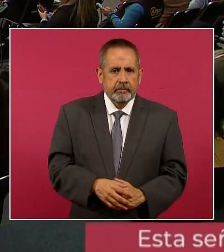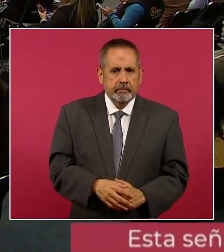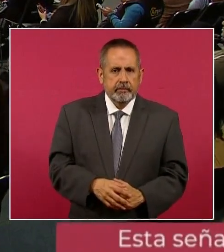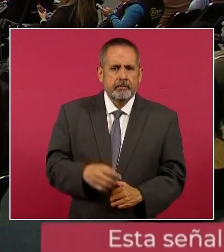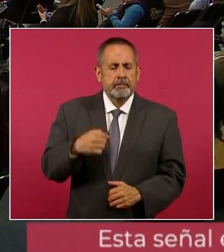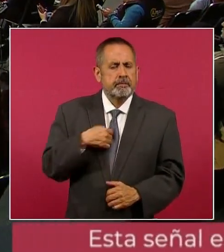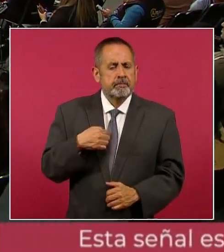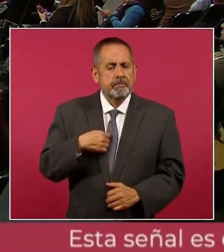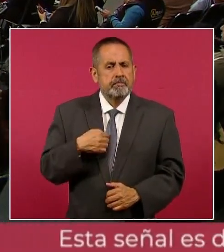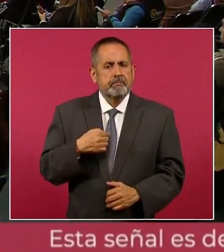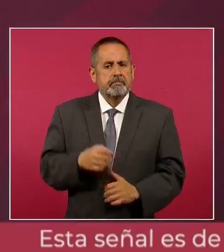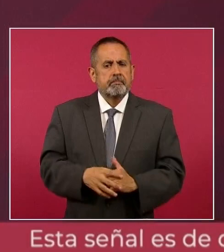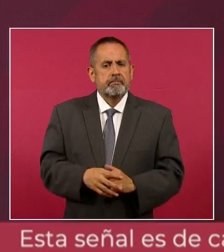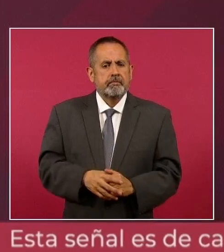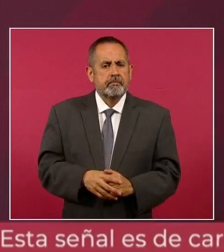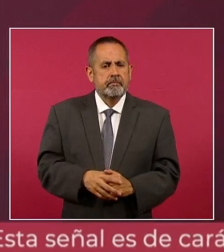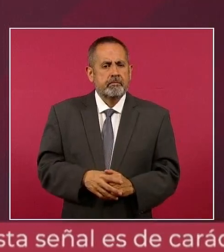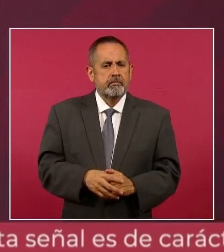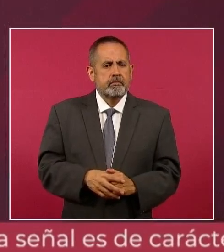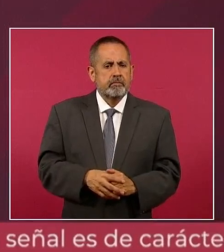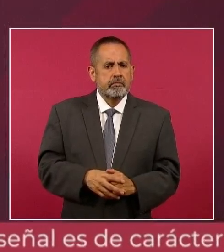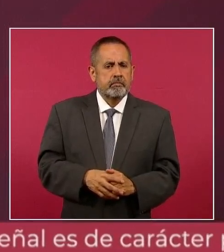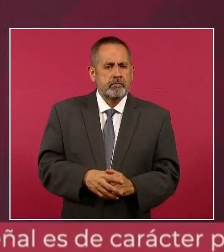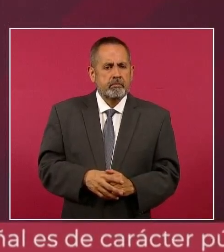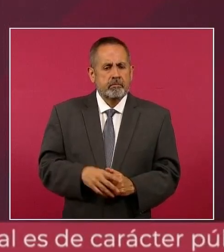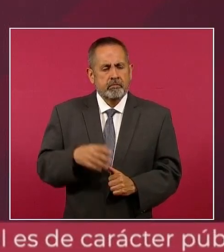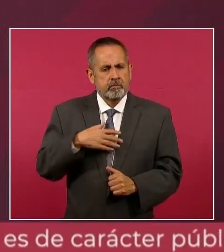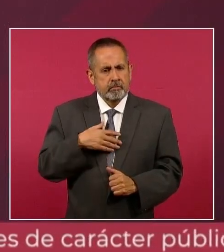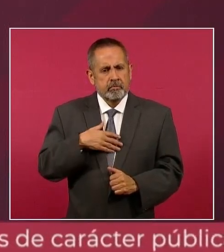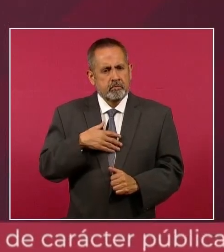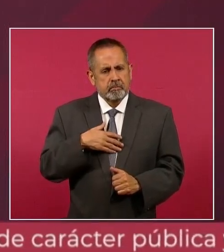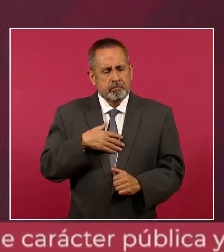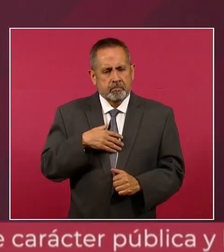Voy a estar fuera,